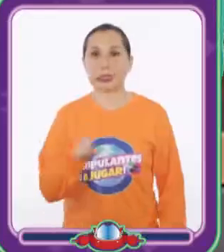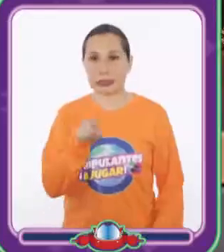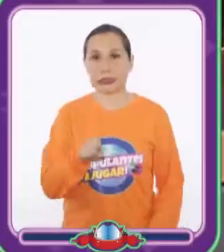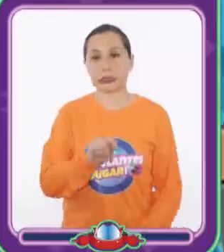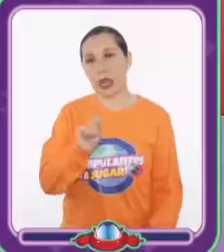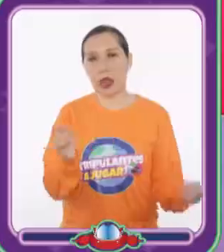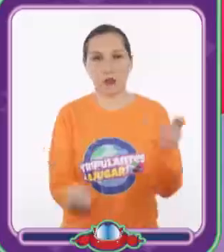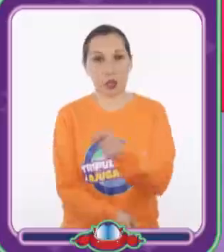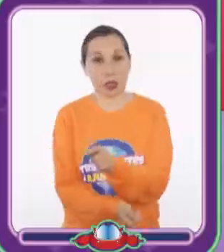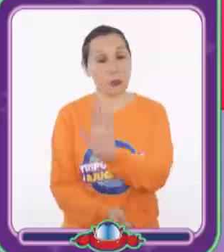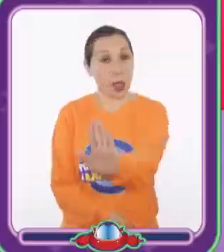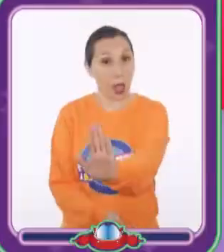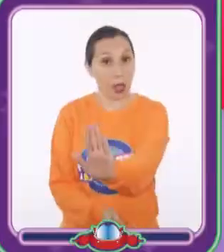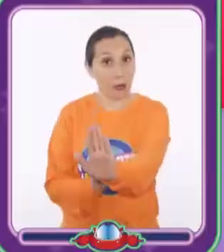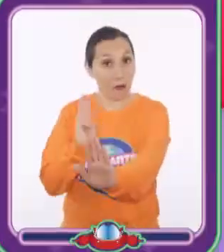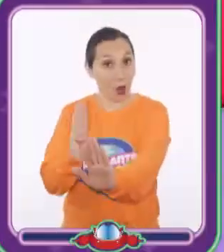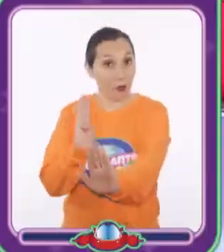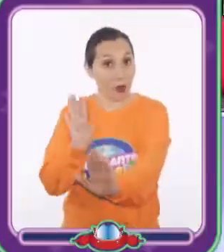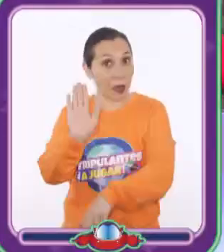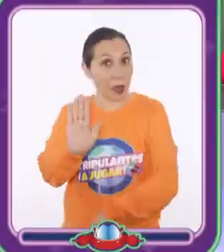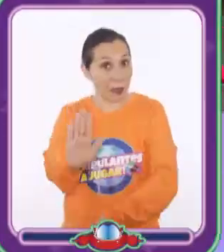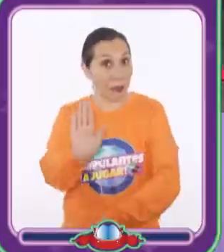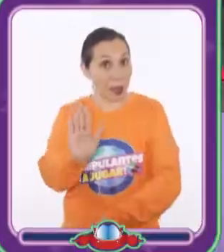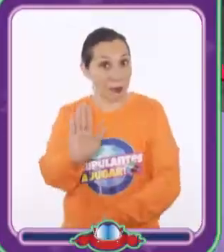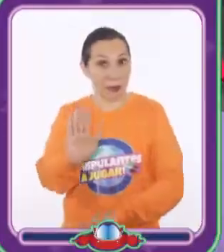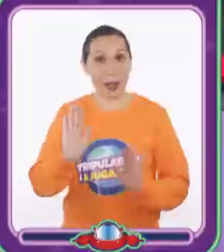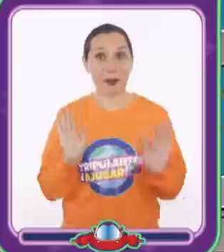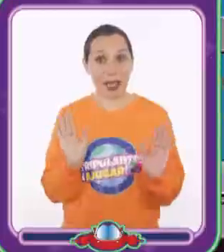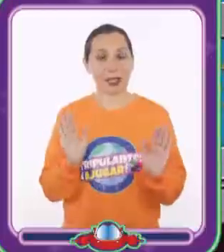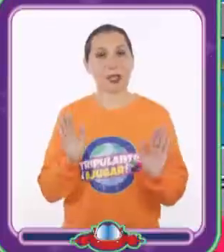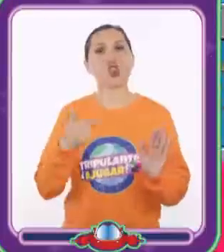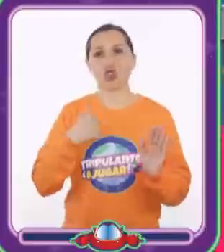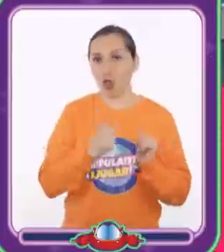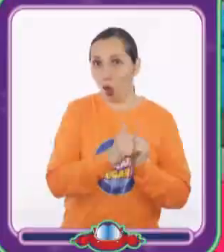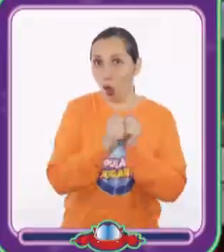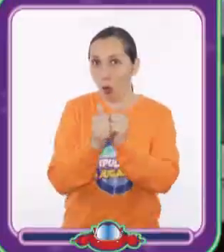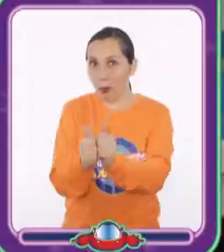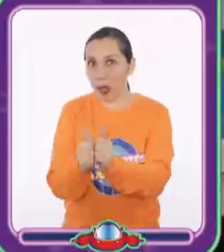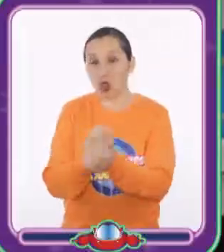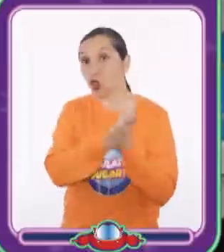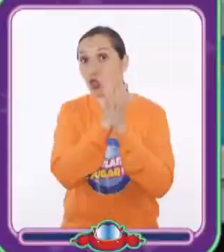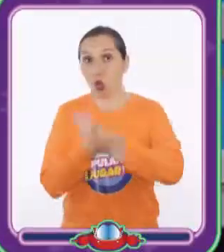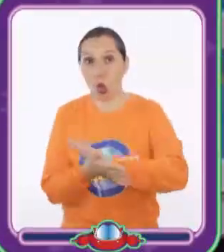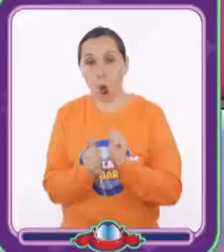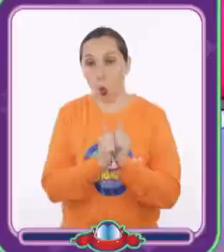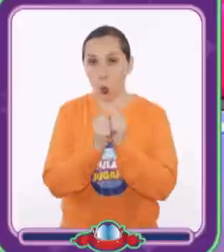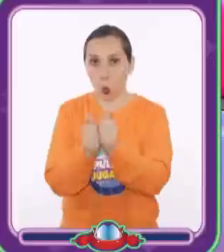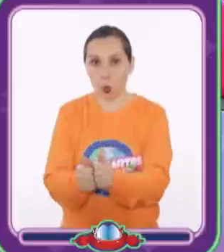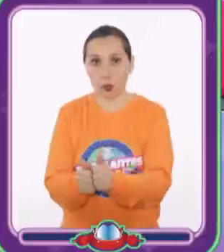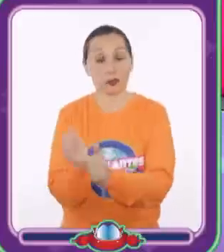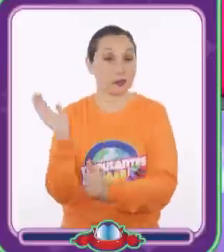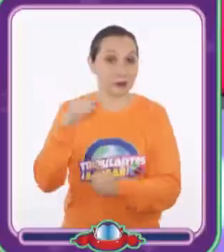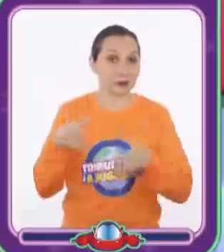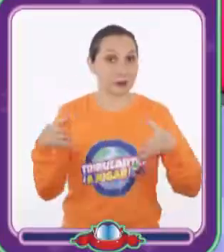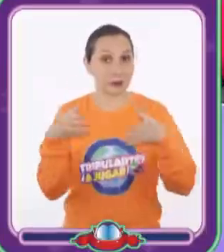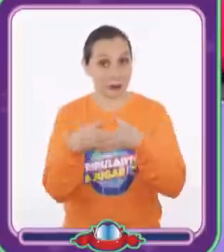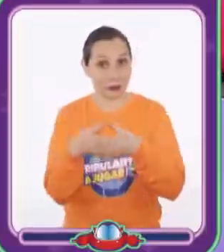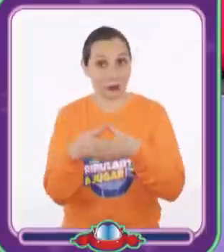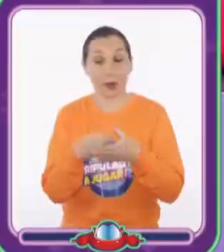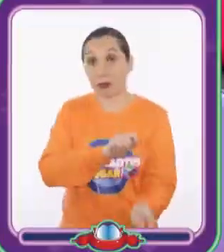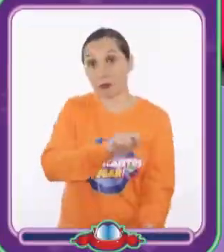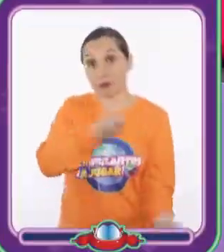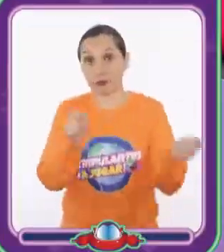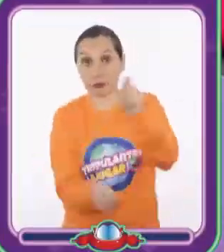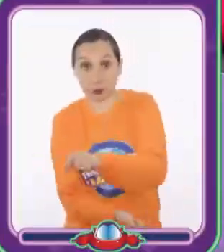Ay, qué gusto. Ya, entonces, pero espera, Bruno. Bruno, espérame. Espérame, yo los acompaño para que vayamos todas y todos juntos. Ya, tripulación,